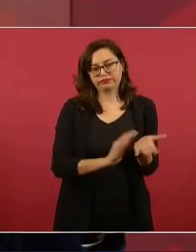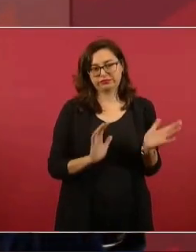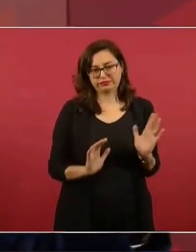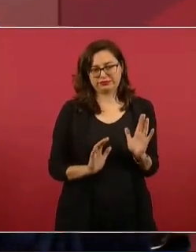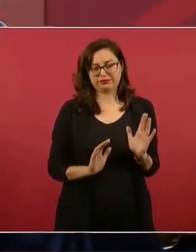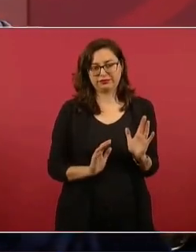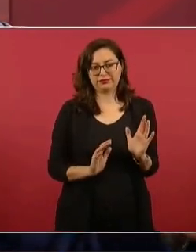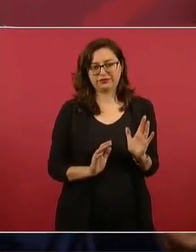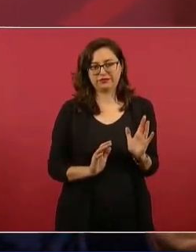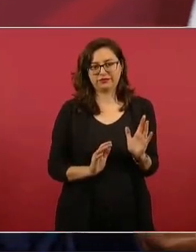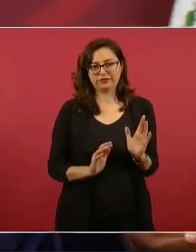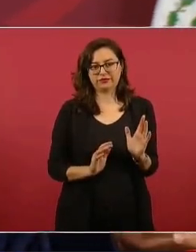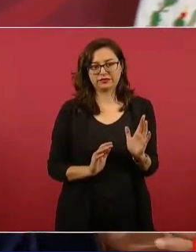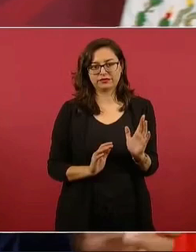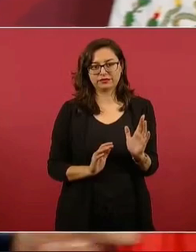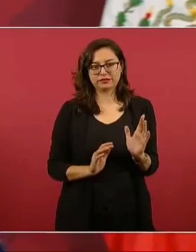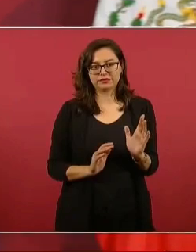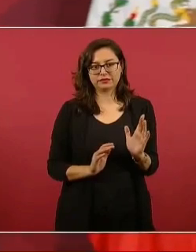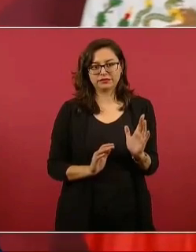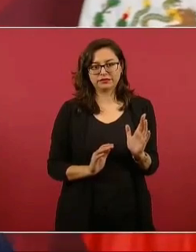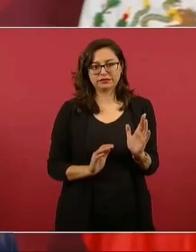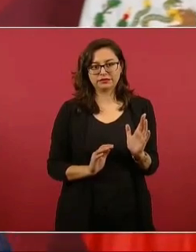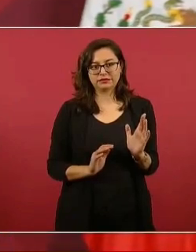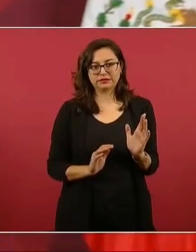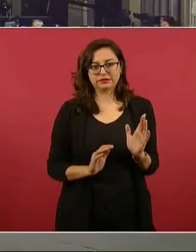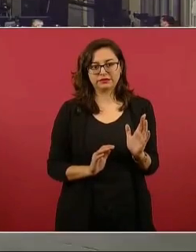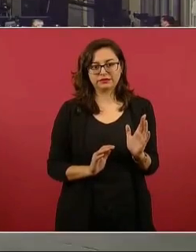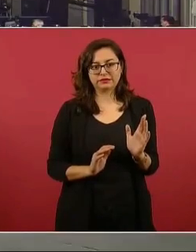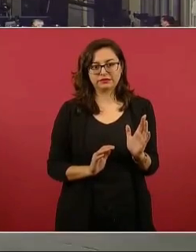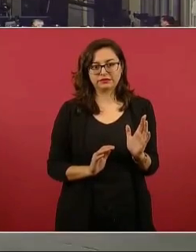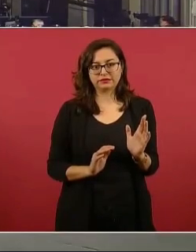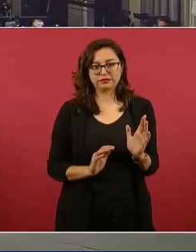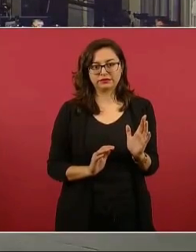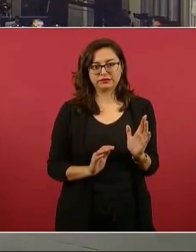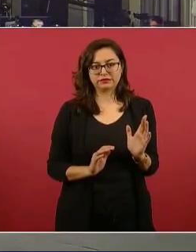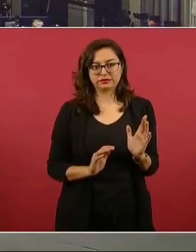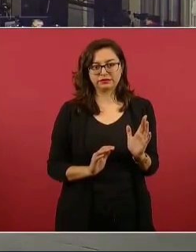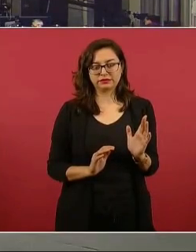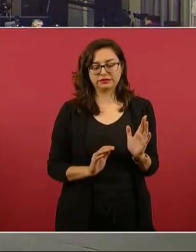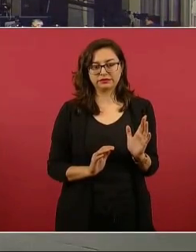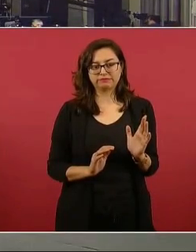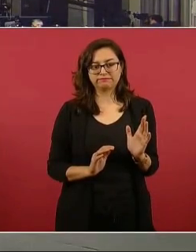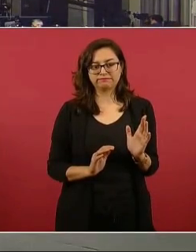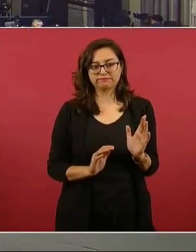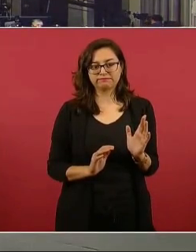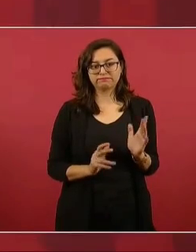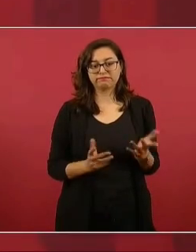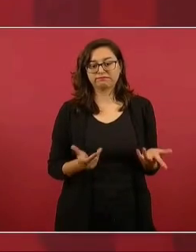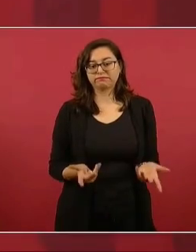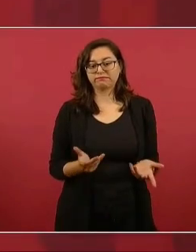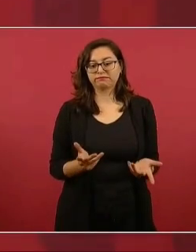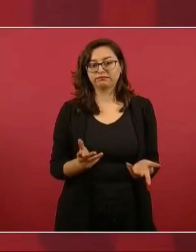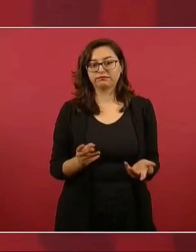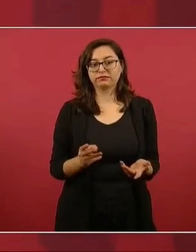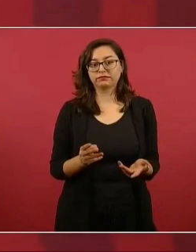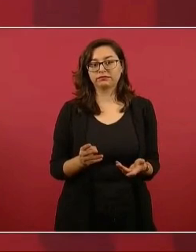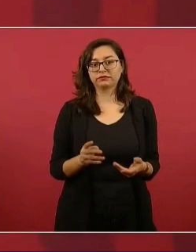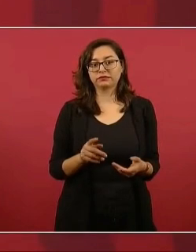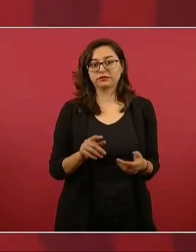cuando se creó el problema de Miguel Alemán Hijo